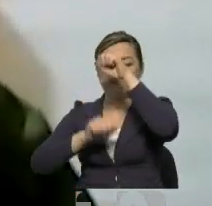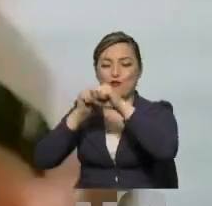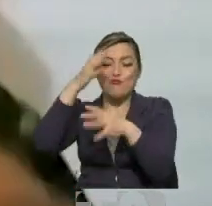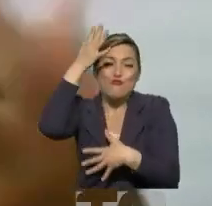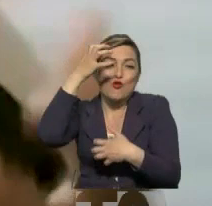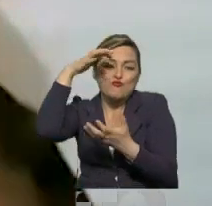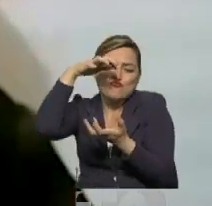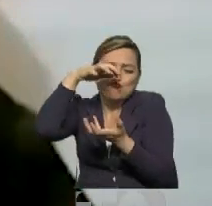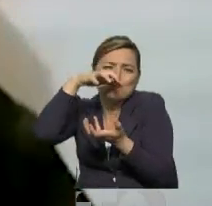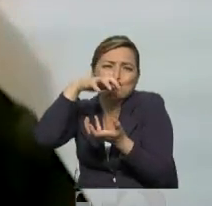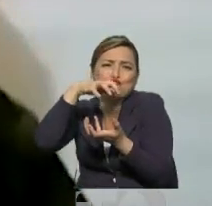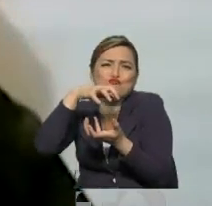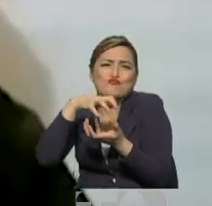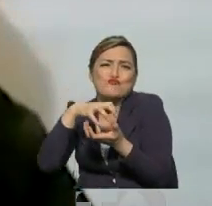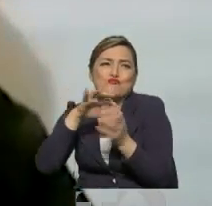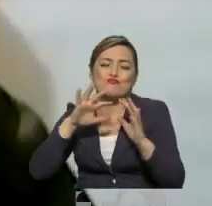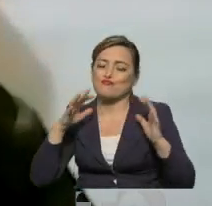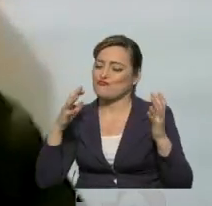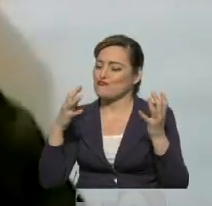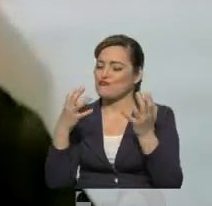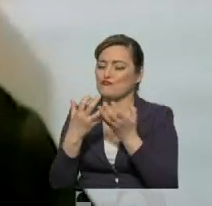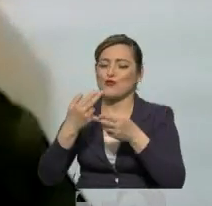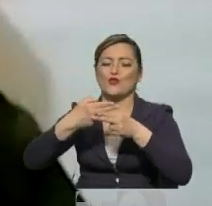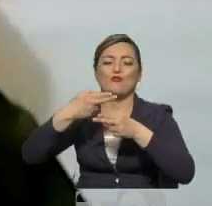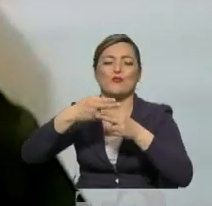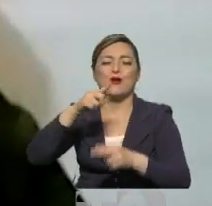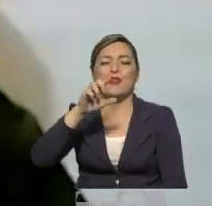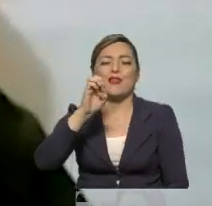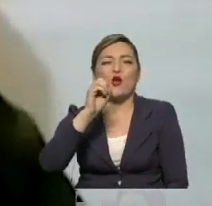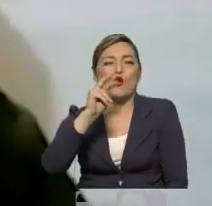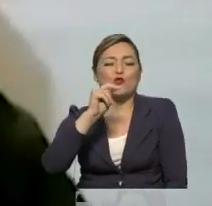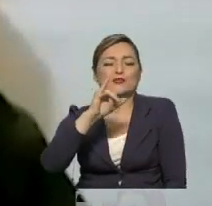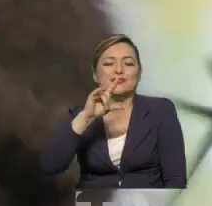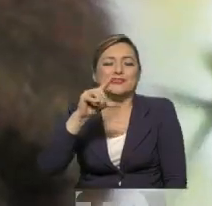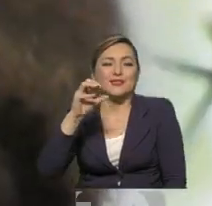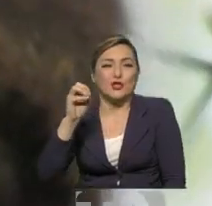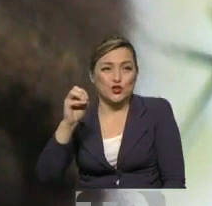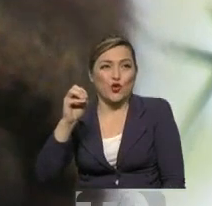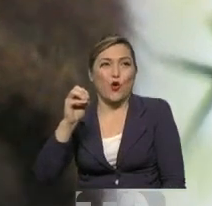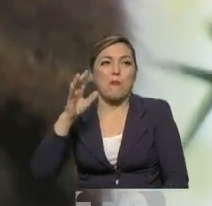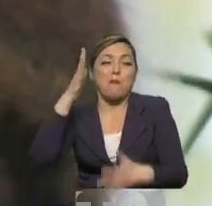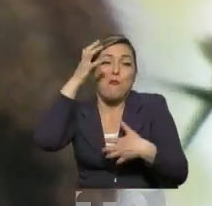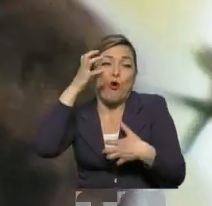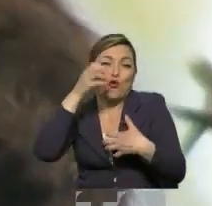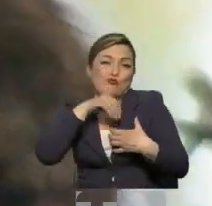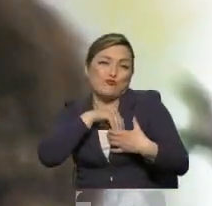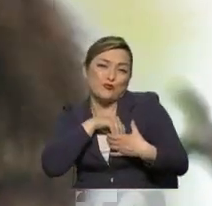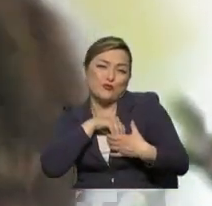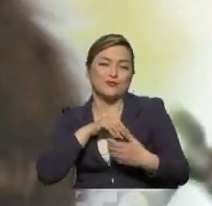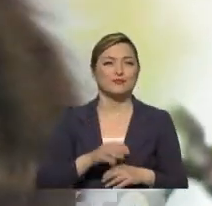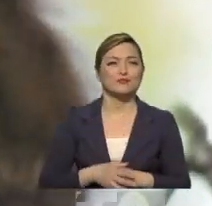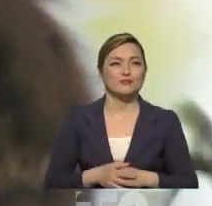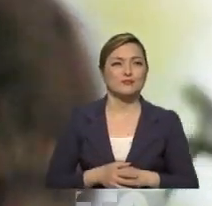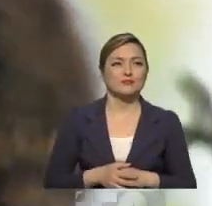que nosotros les decimos comúnmente leoncillos, les dicen también monos de bolsillo. El hallazgo se logró luego de